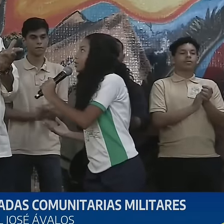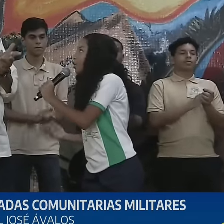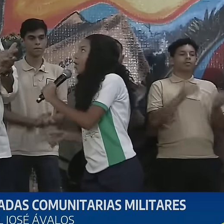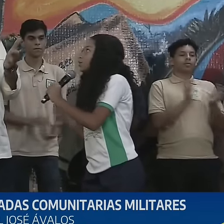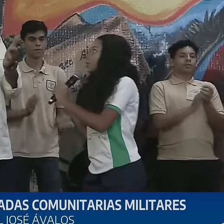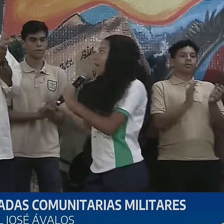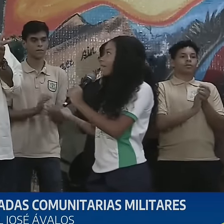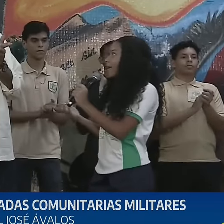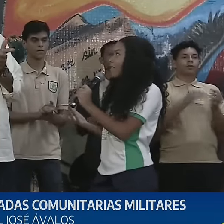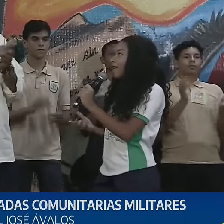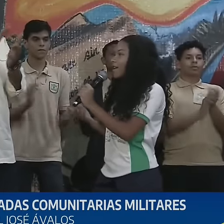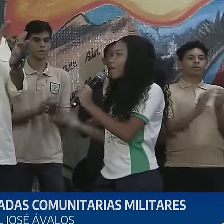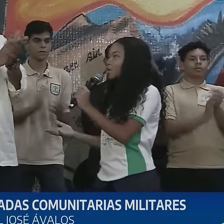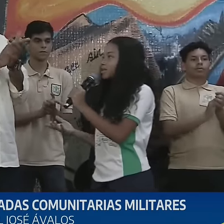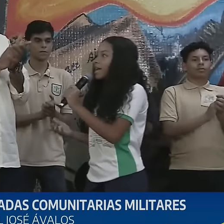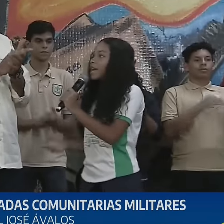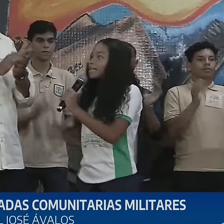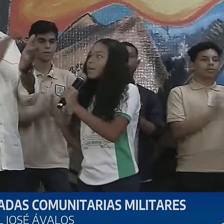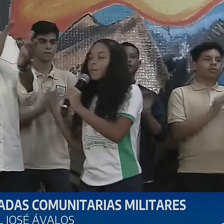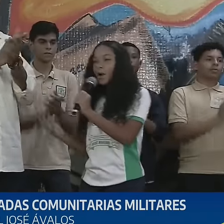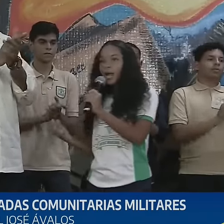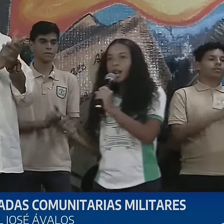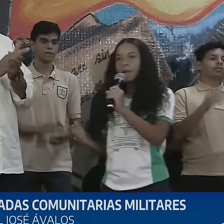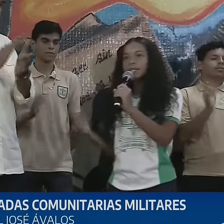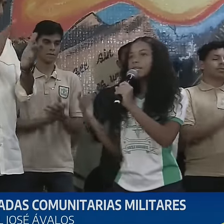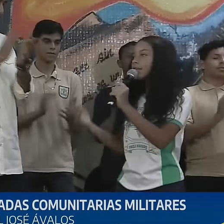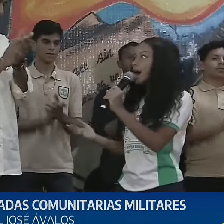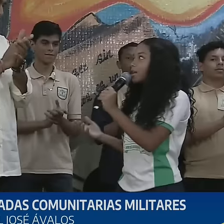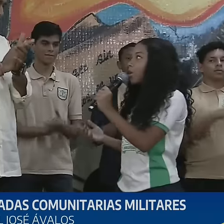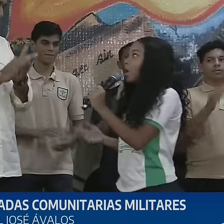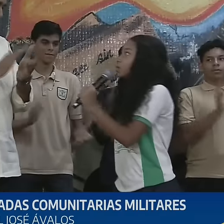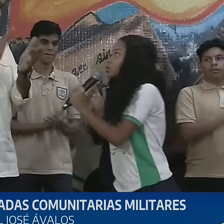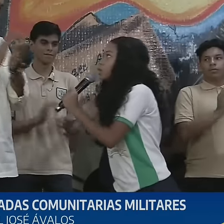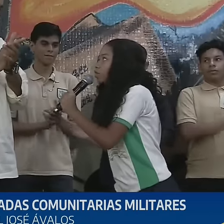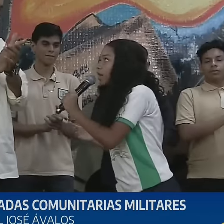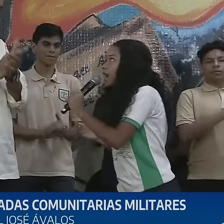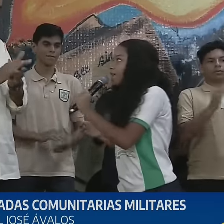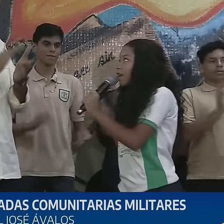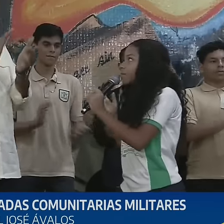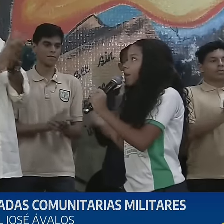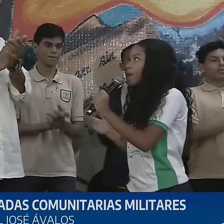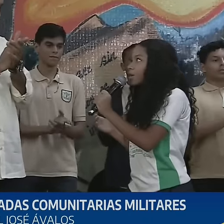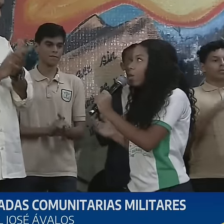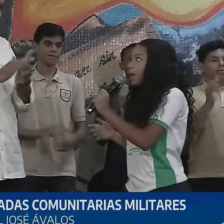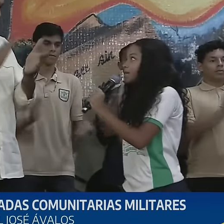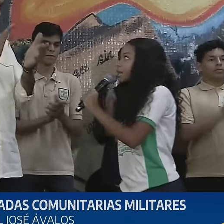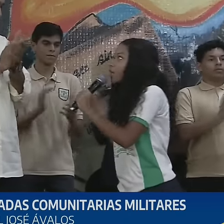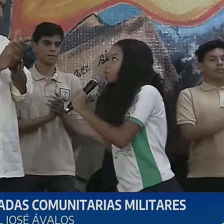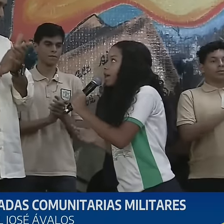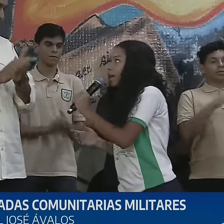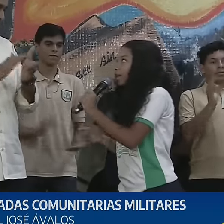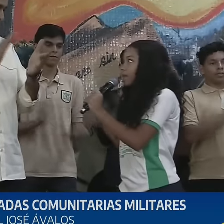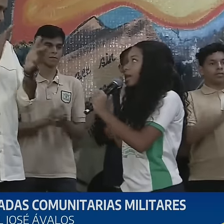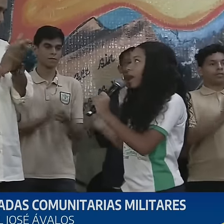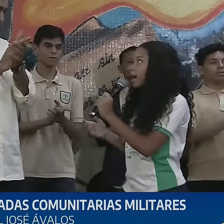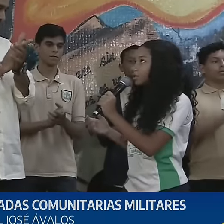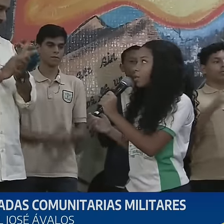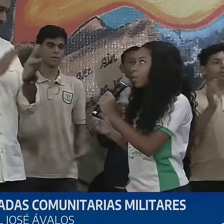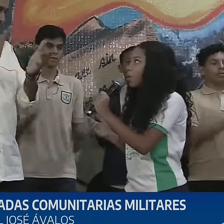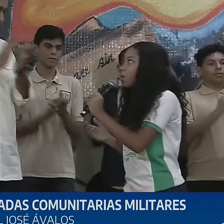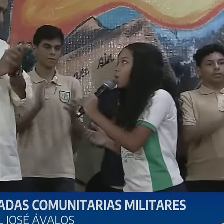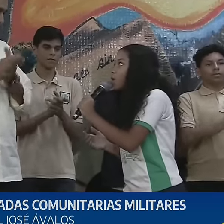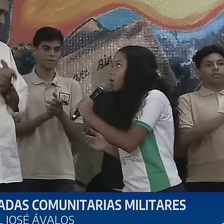papagayo yo soy la que anda de noche siempre por el vecindario yo sé donde ladra el perro y sé donde canta